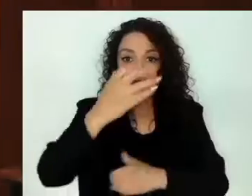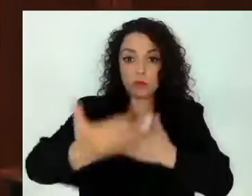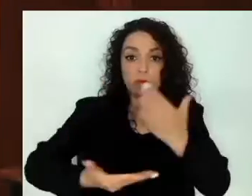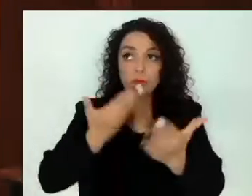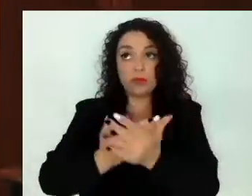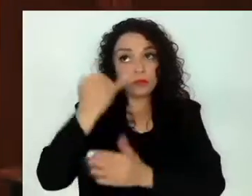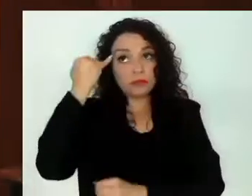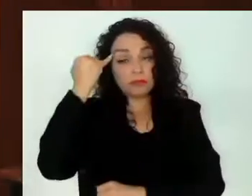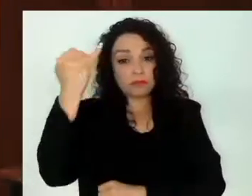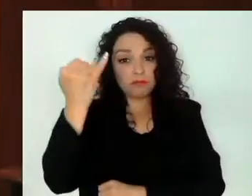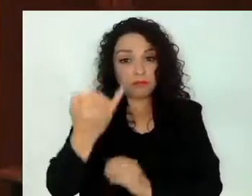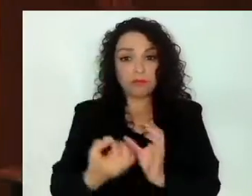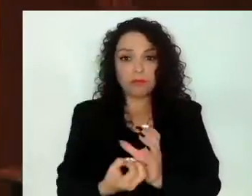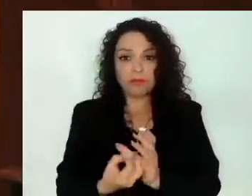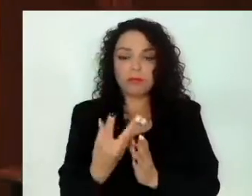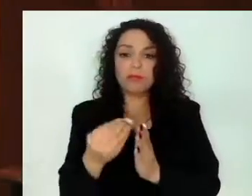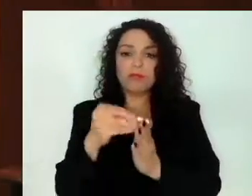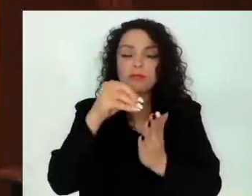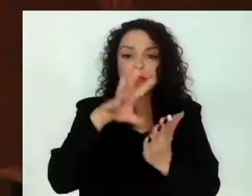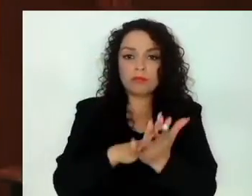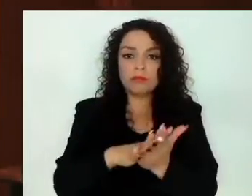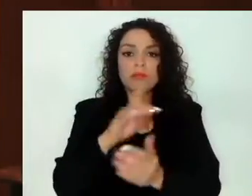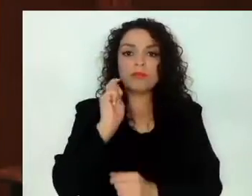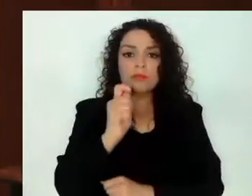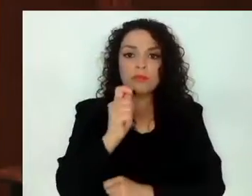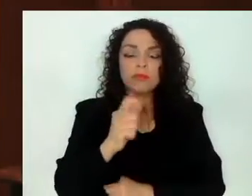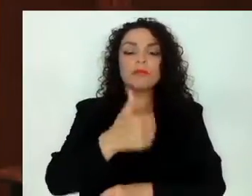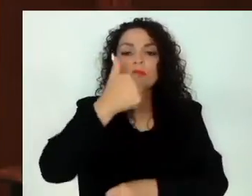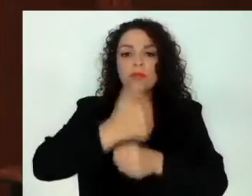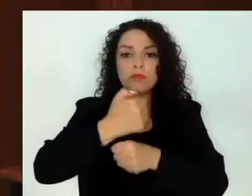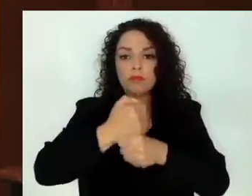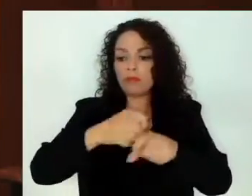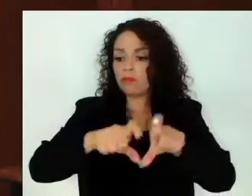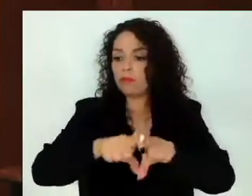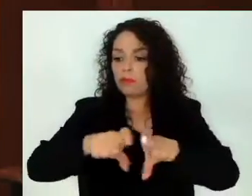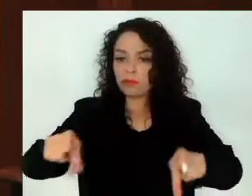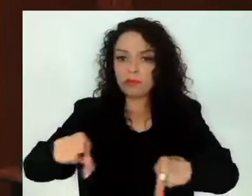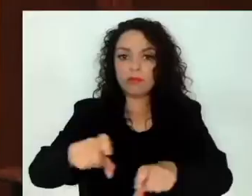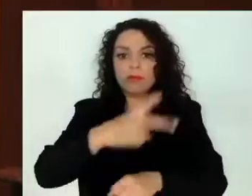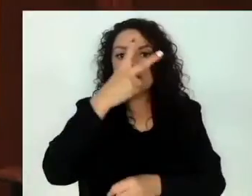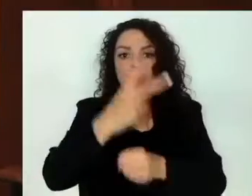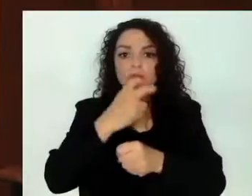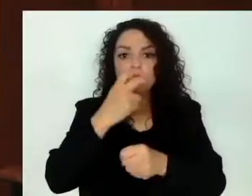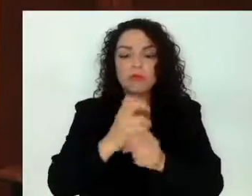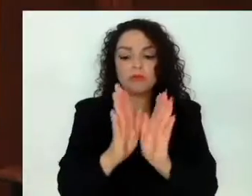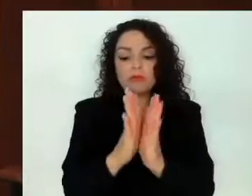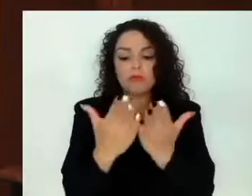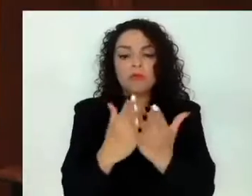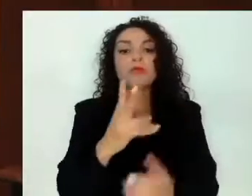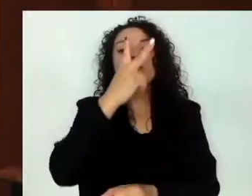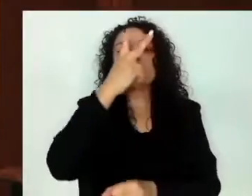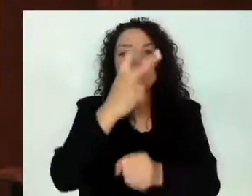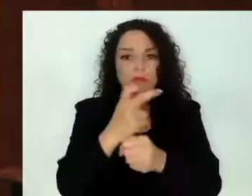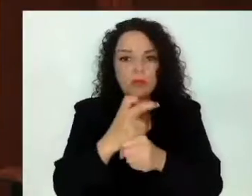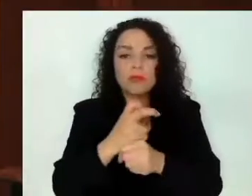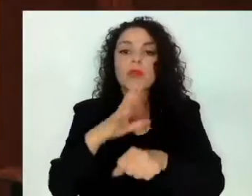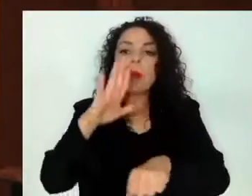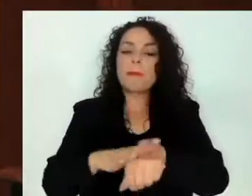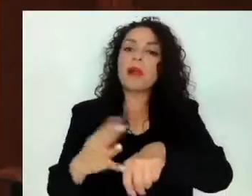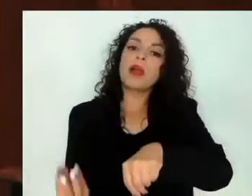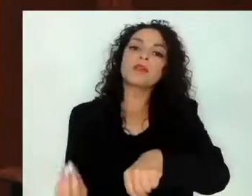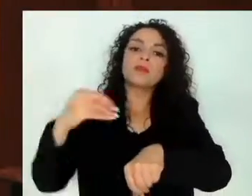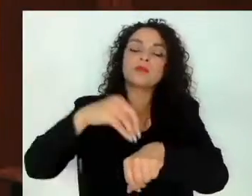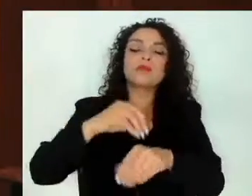por objeto reformar la denominación del subtítulo sexto, del título segundo del libro segundo y se adiciona el